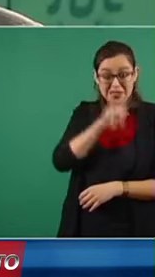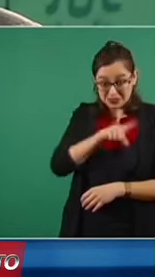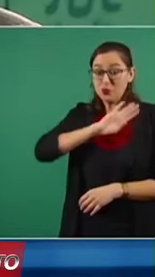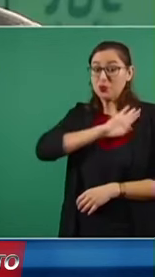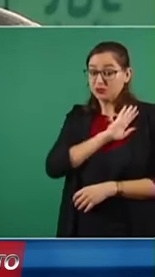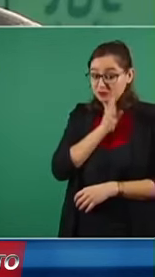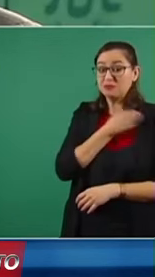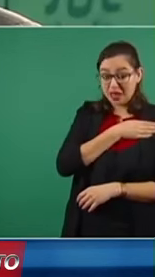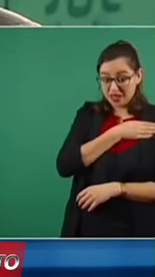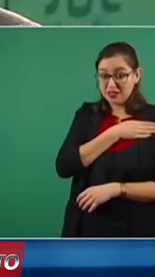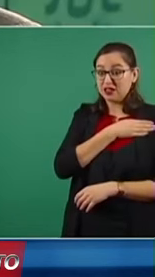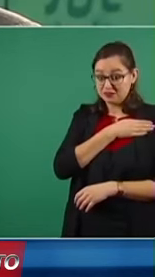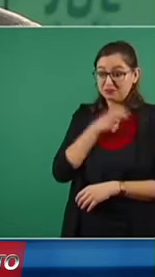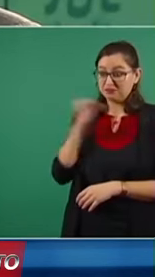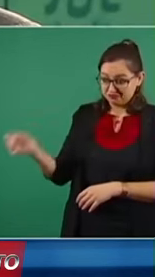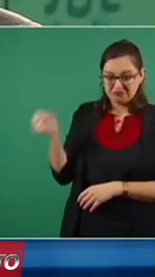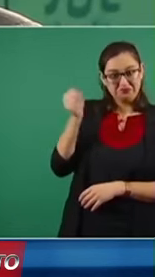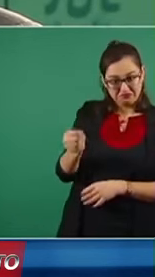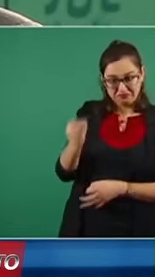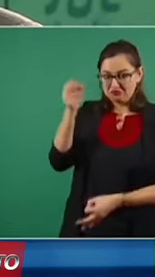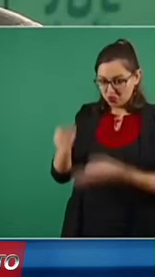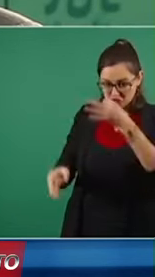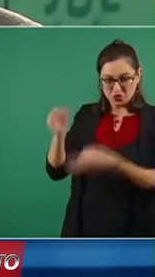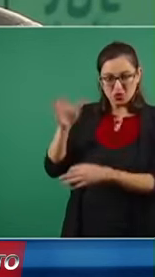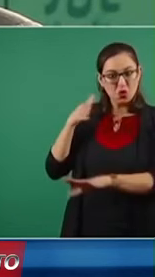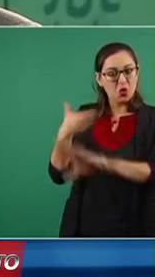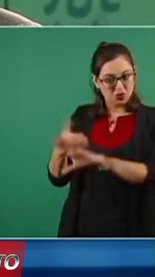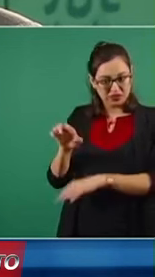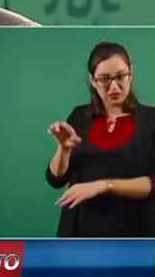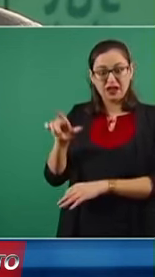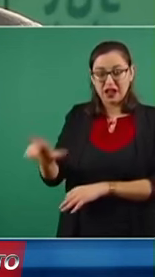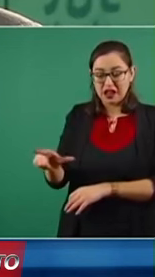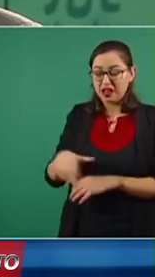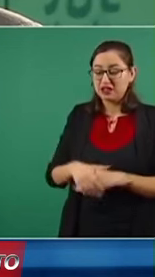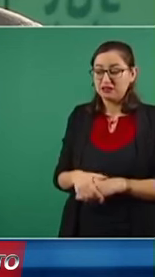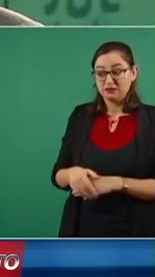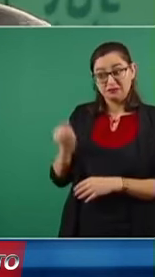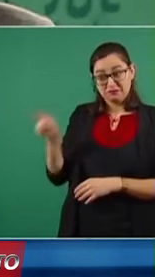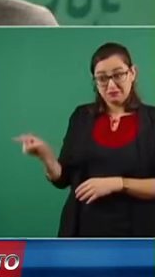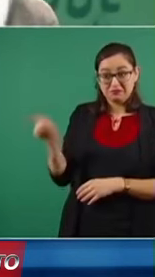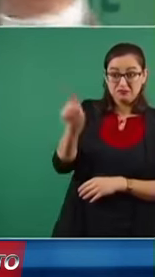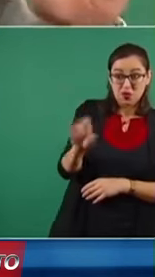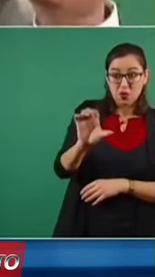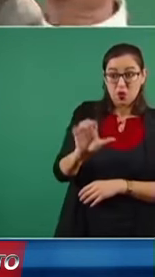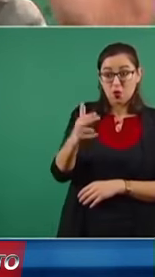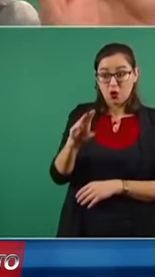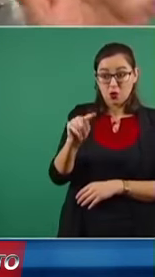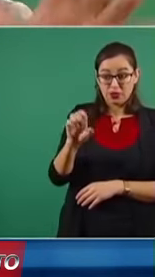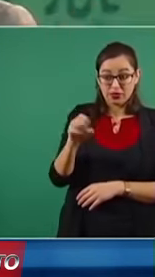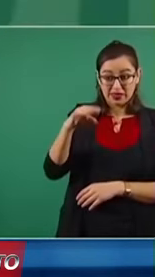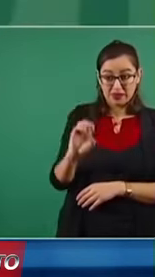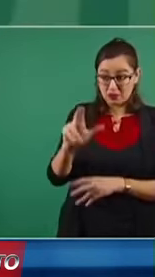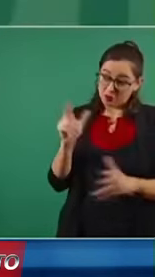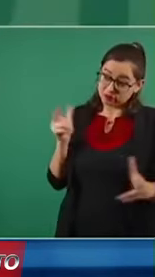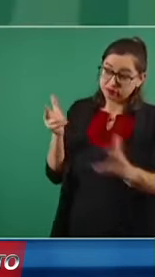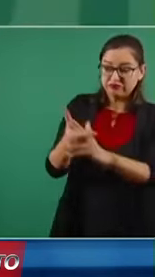venganzas y hay que castigar personas que se han portado mal con Los jefes o que los han traicionado o lo que sea o que se ha sospechado inclusive que ha habido